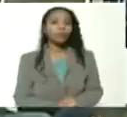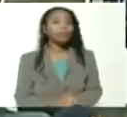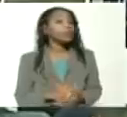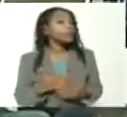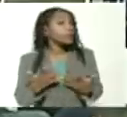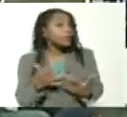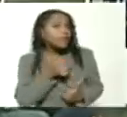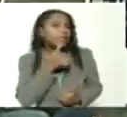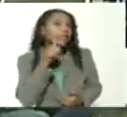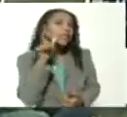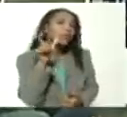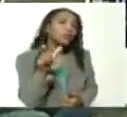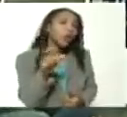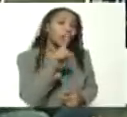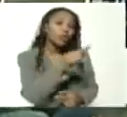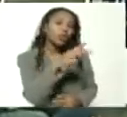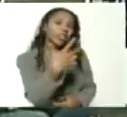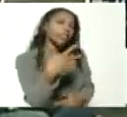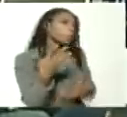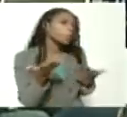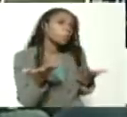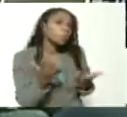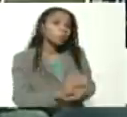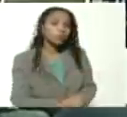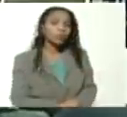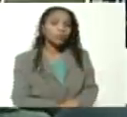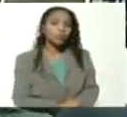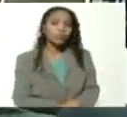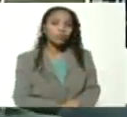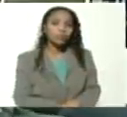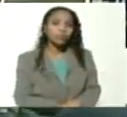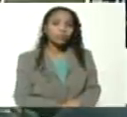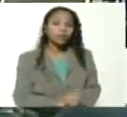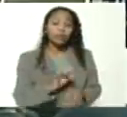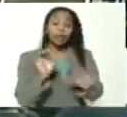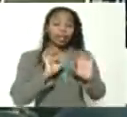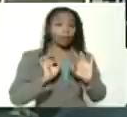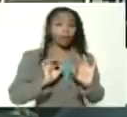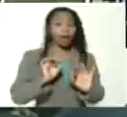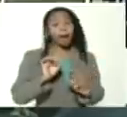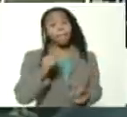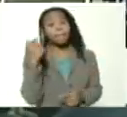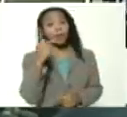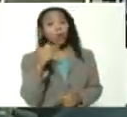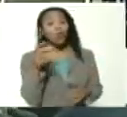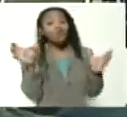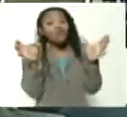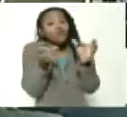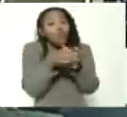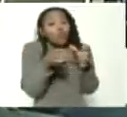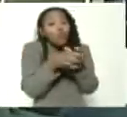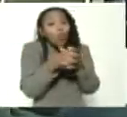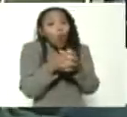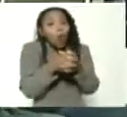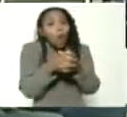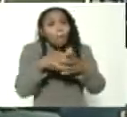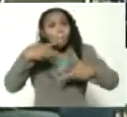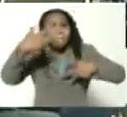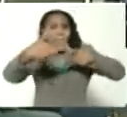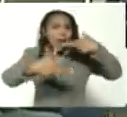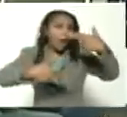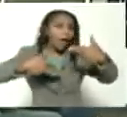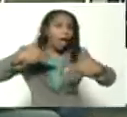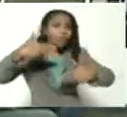¿Y quiénes son estos terceros? Nada más y nada menos que finalmente un grupo criminal